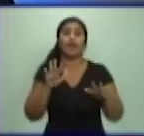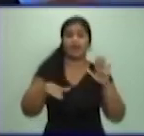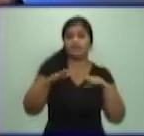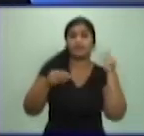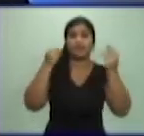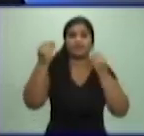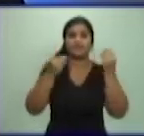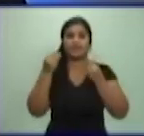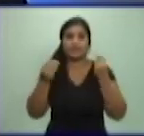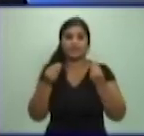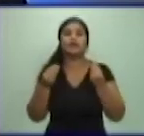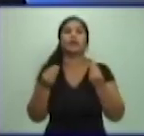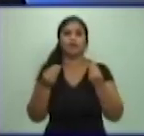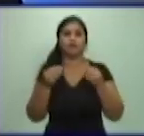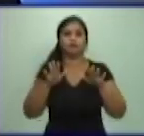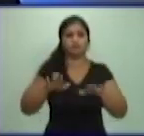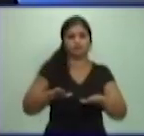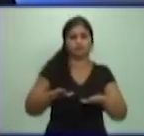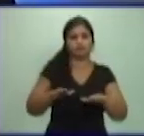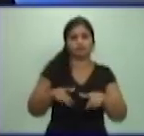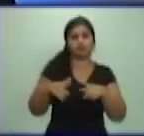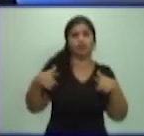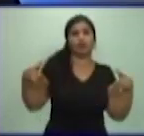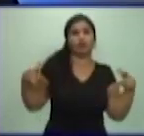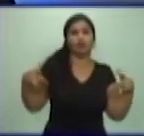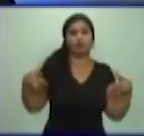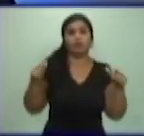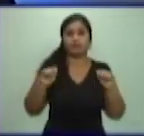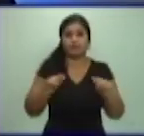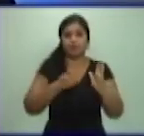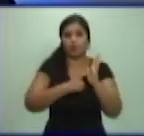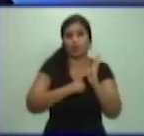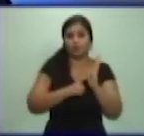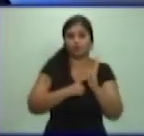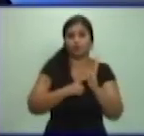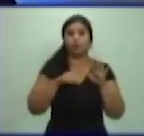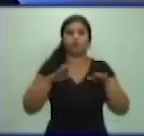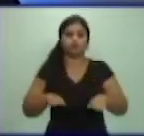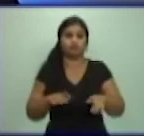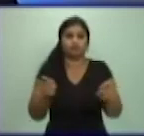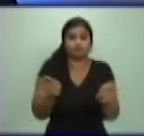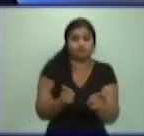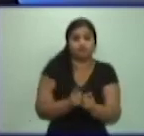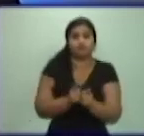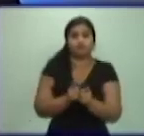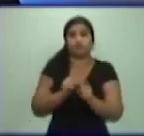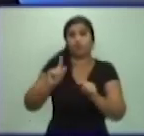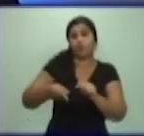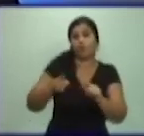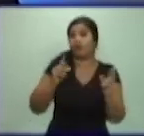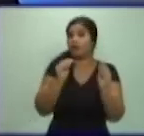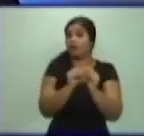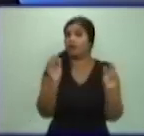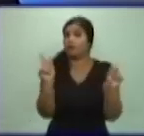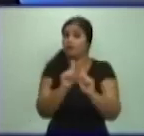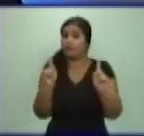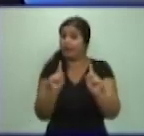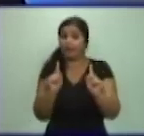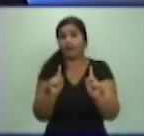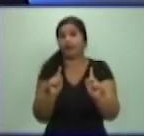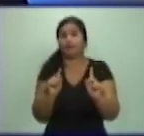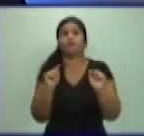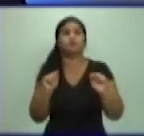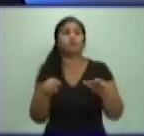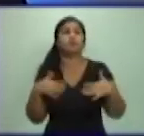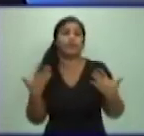porque bueno, sí, pausa corta para las comas, pausa larga para los puntos, porque bueno, termina la idea y un espacio de tiempo, pero realmente no es así, porque entonces